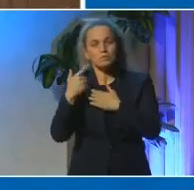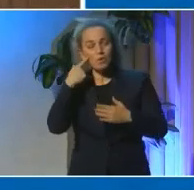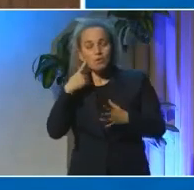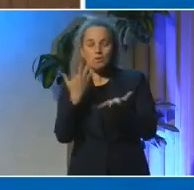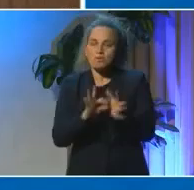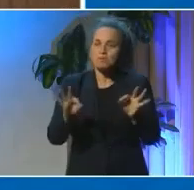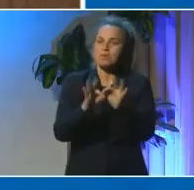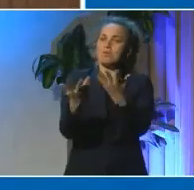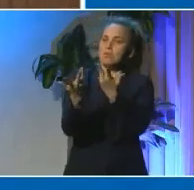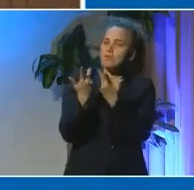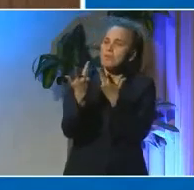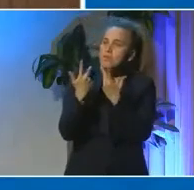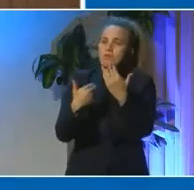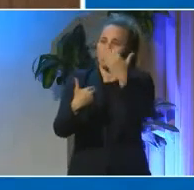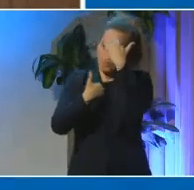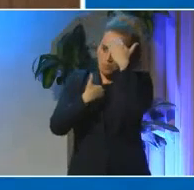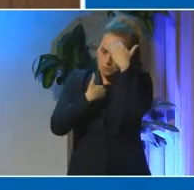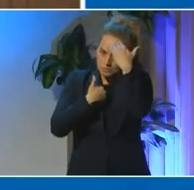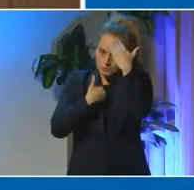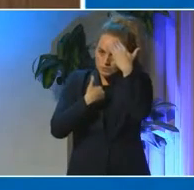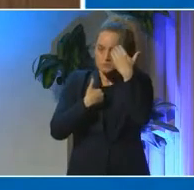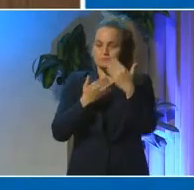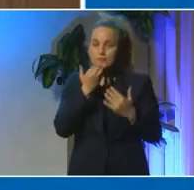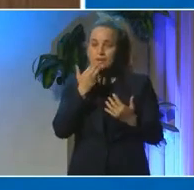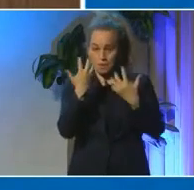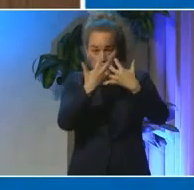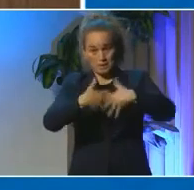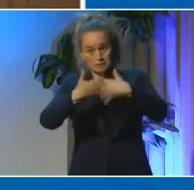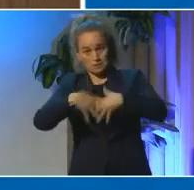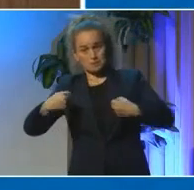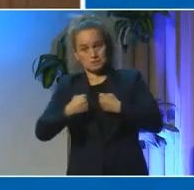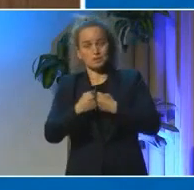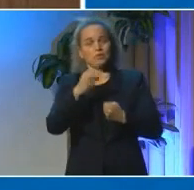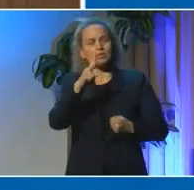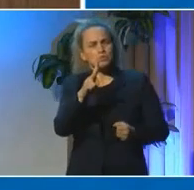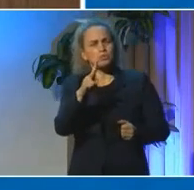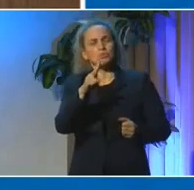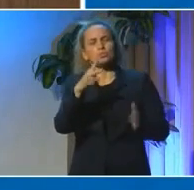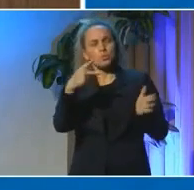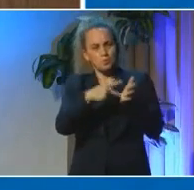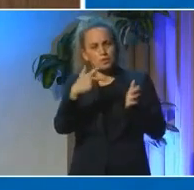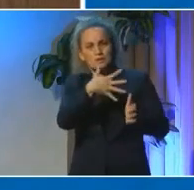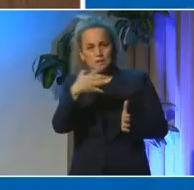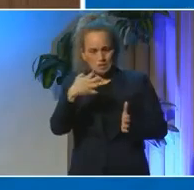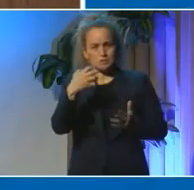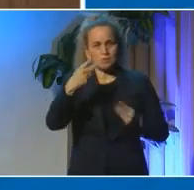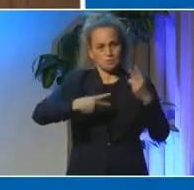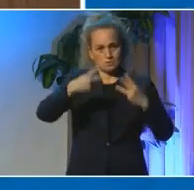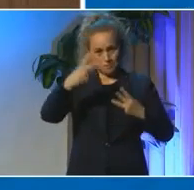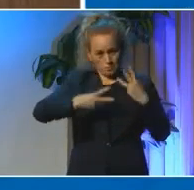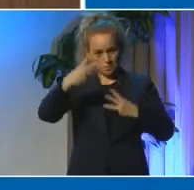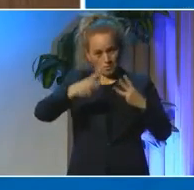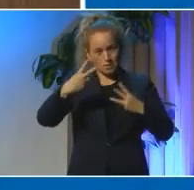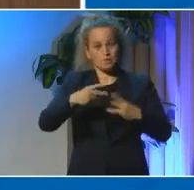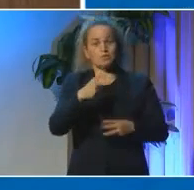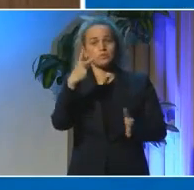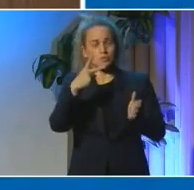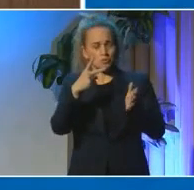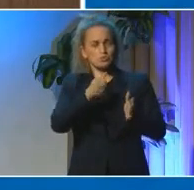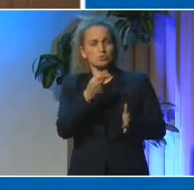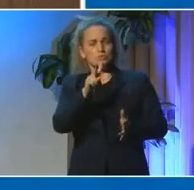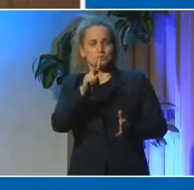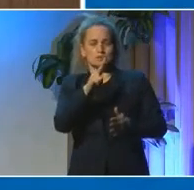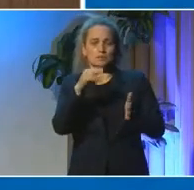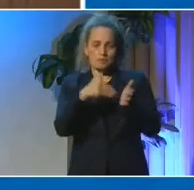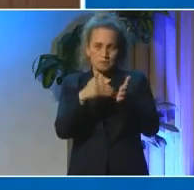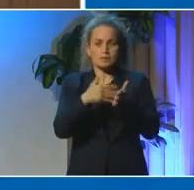de crear una conciencia desde incluso nuestros colaboradores nosotros ya somos 200,500 womers 200,500 personas desde las que